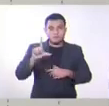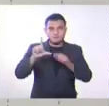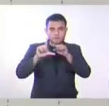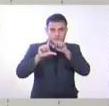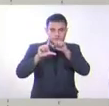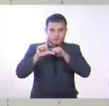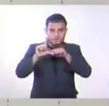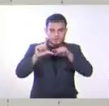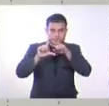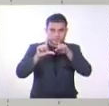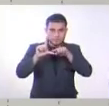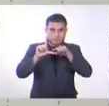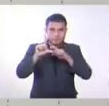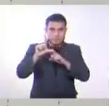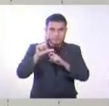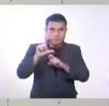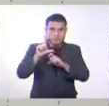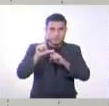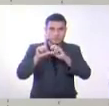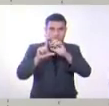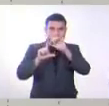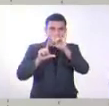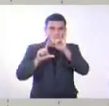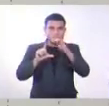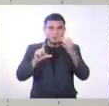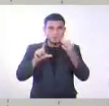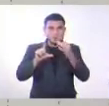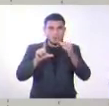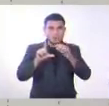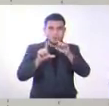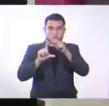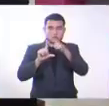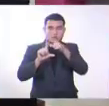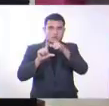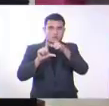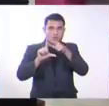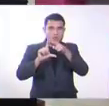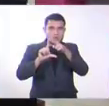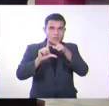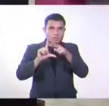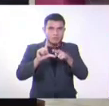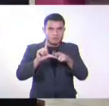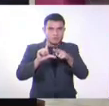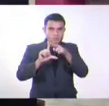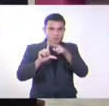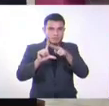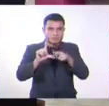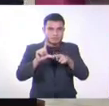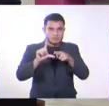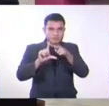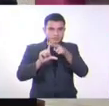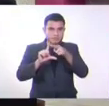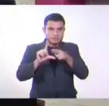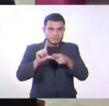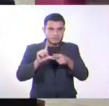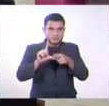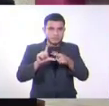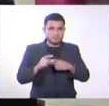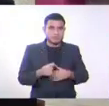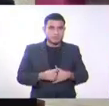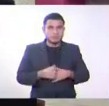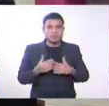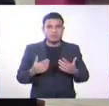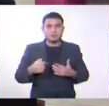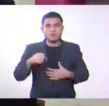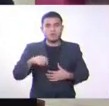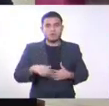y esto vale Y, necesitamos encontrar La hipotenusa. la hipotenusa. O sea que nuestro problema ahora se